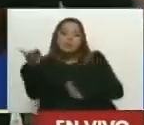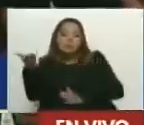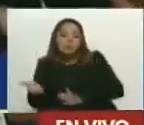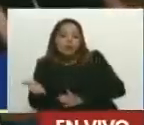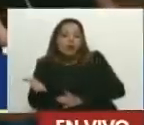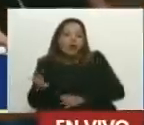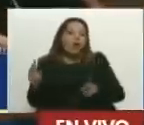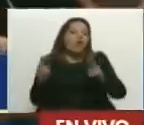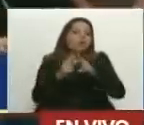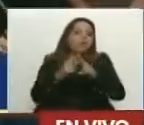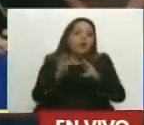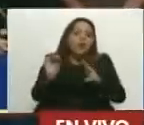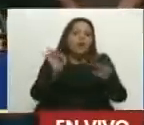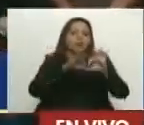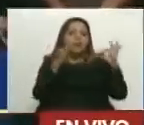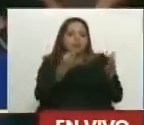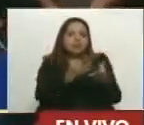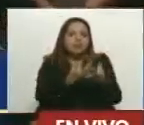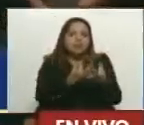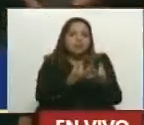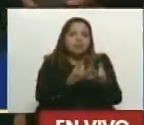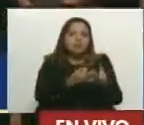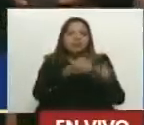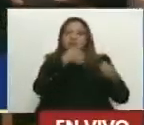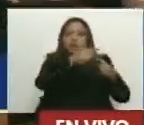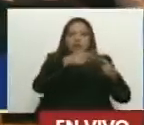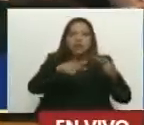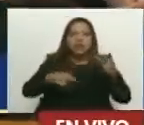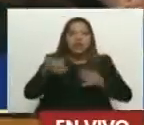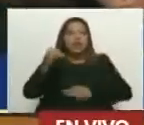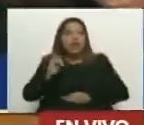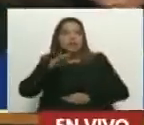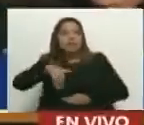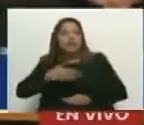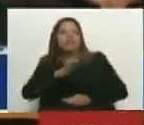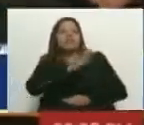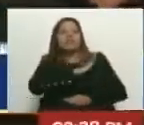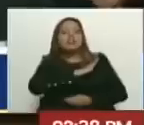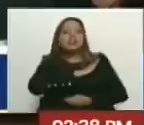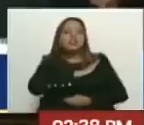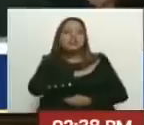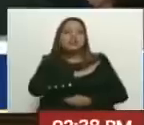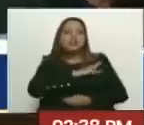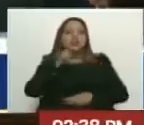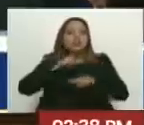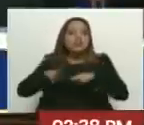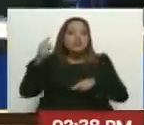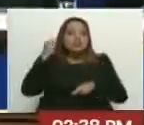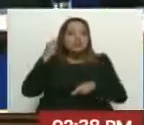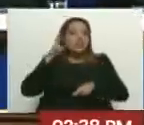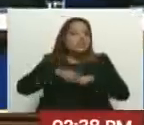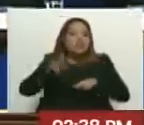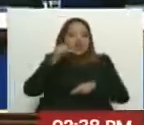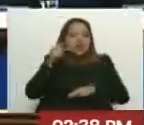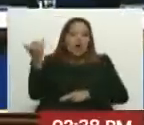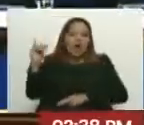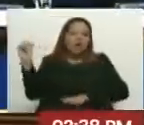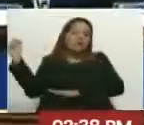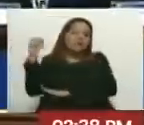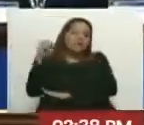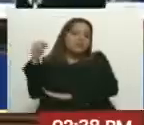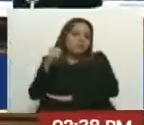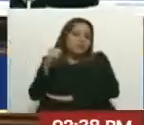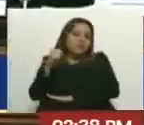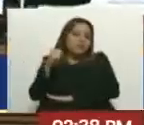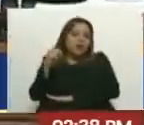un familiar, etcétera, que puede tener un niño en esta condición y